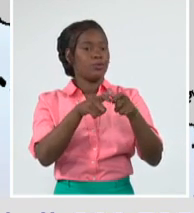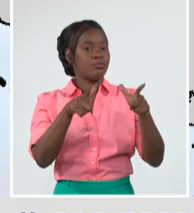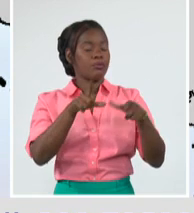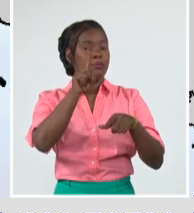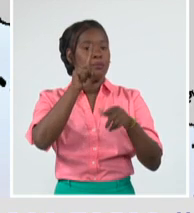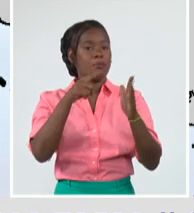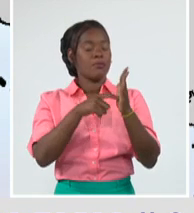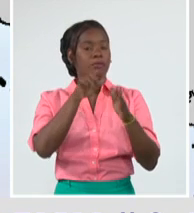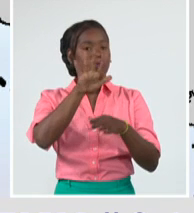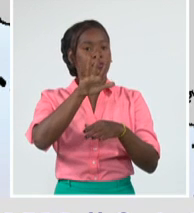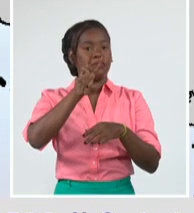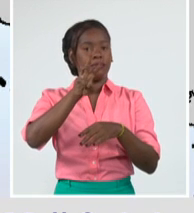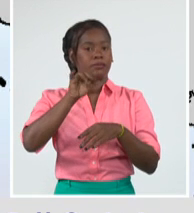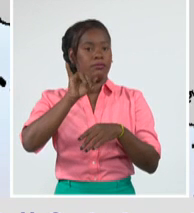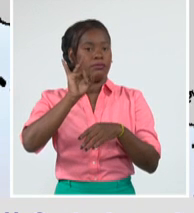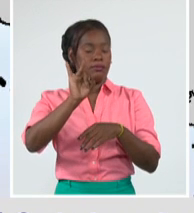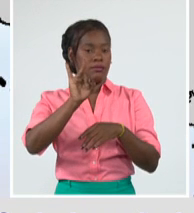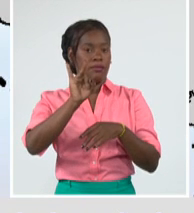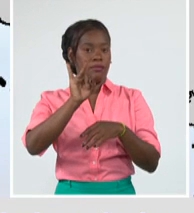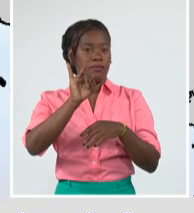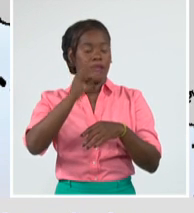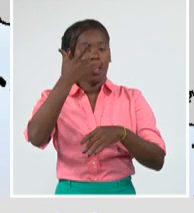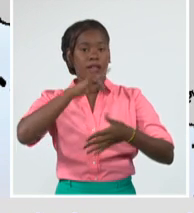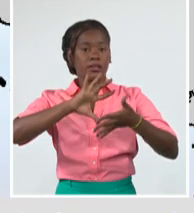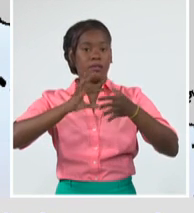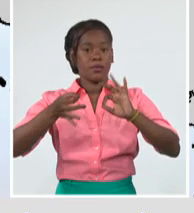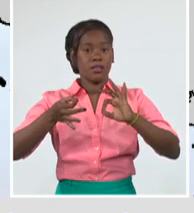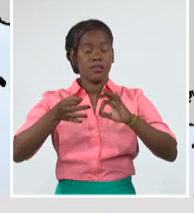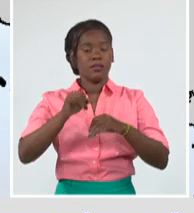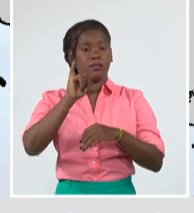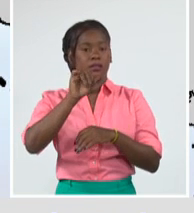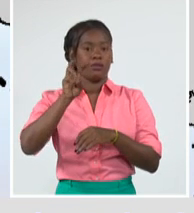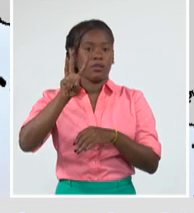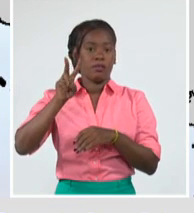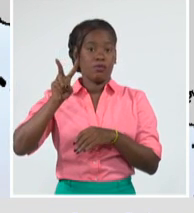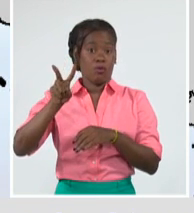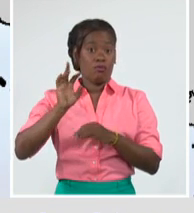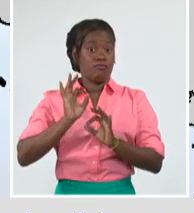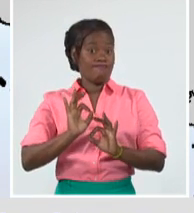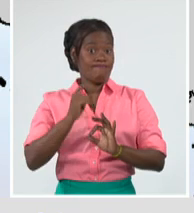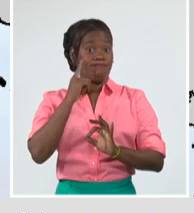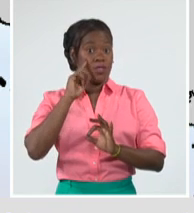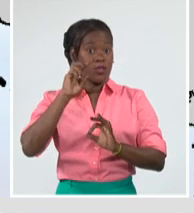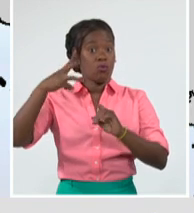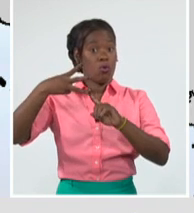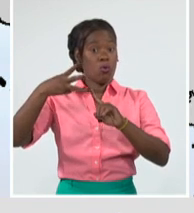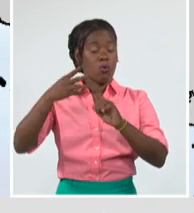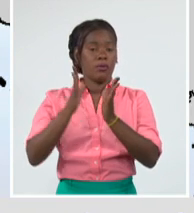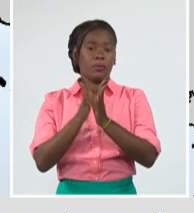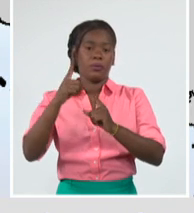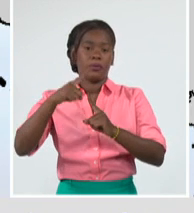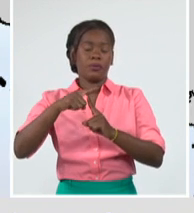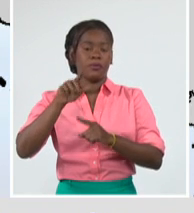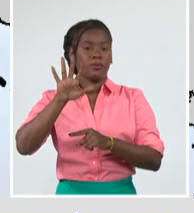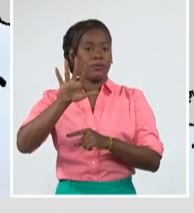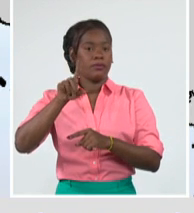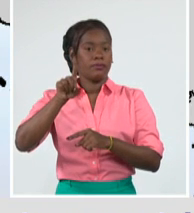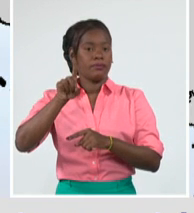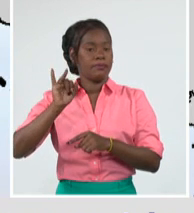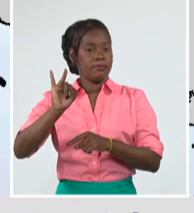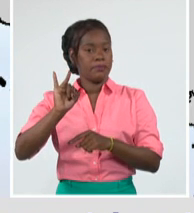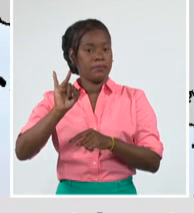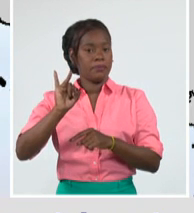1.537, le sigue Artemisa con 632, le sigue Matanzas con 517, Pinar